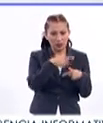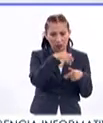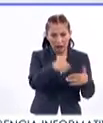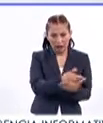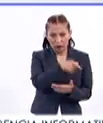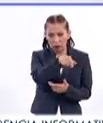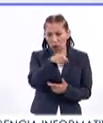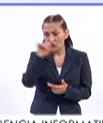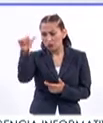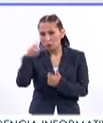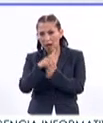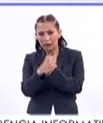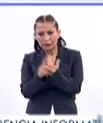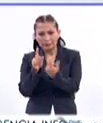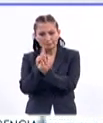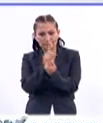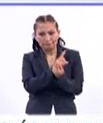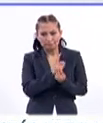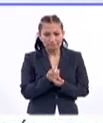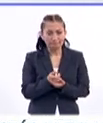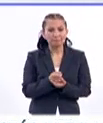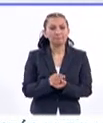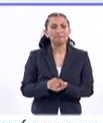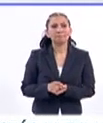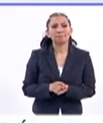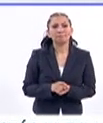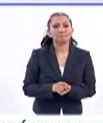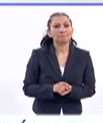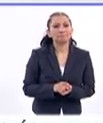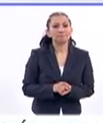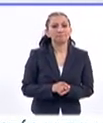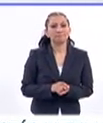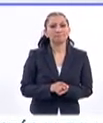de otros países. Y también,